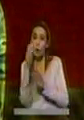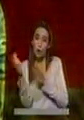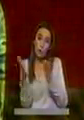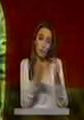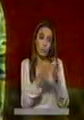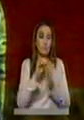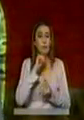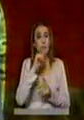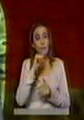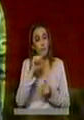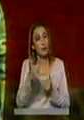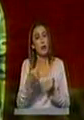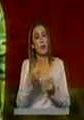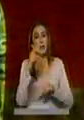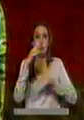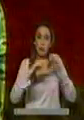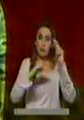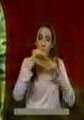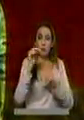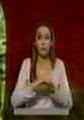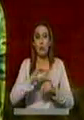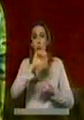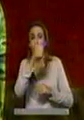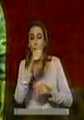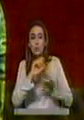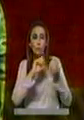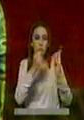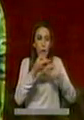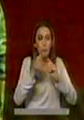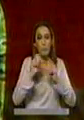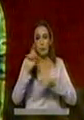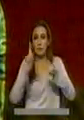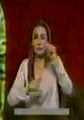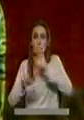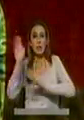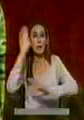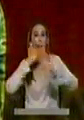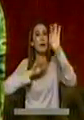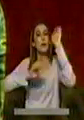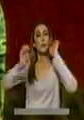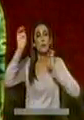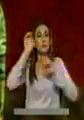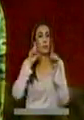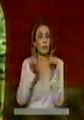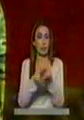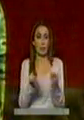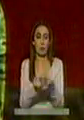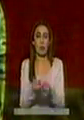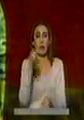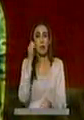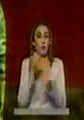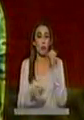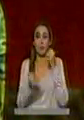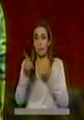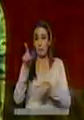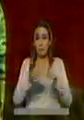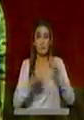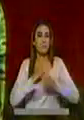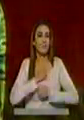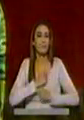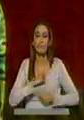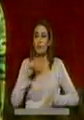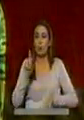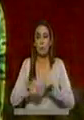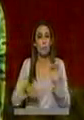que tenemos que mejorar su infraestructura y que tenemos que hacer algunos arreglos, y finalmente algunos que tendríamos que decir que lamentablemente no